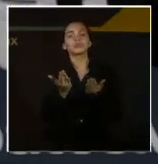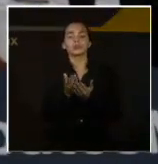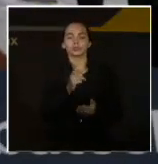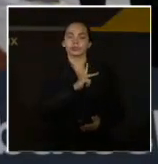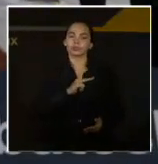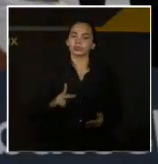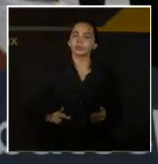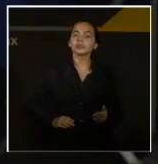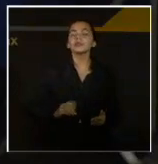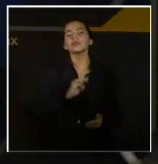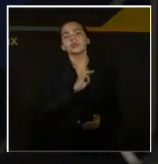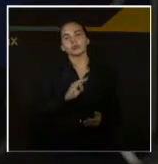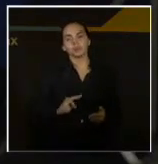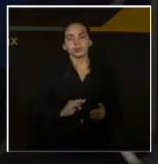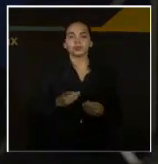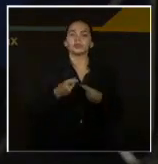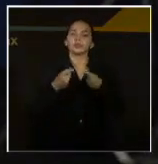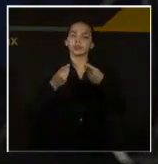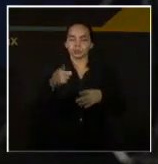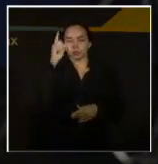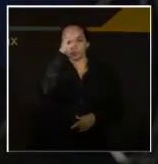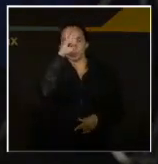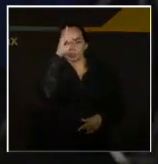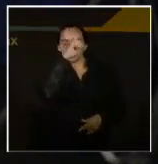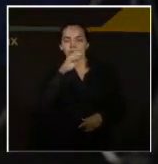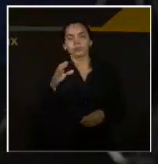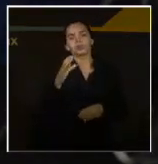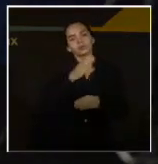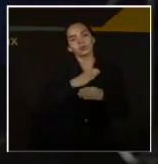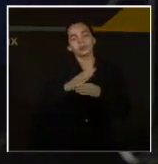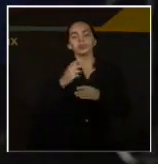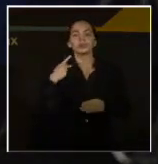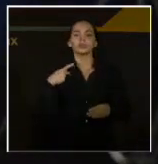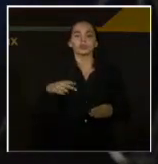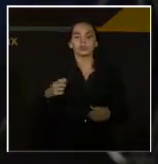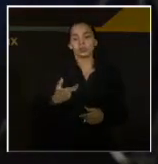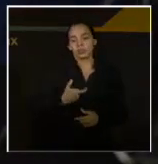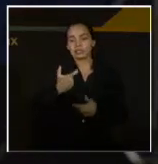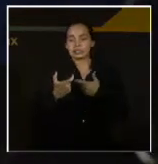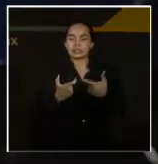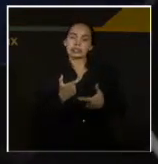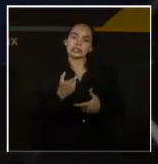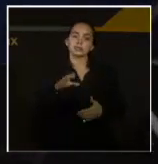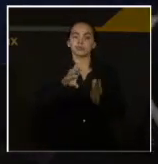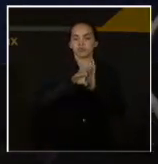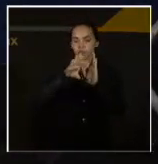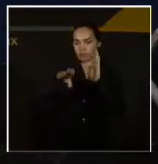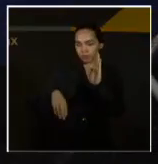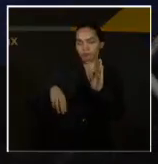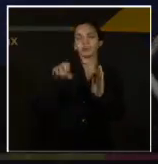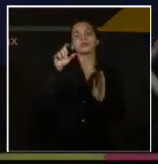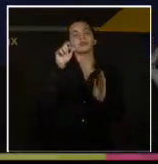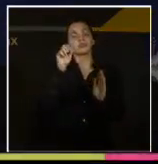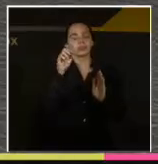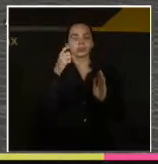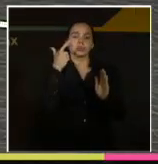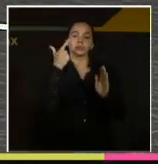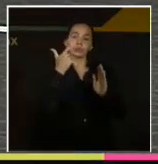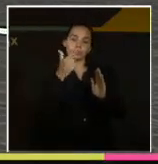varias veces en el Consejo Ciudadano del Presupuesto, donde el gasto corriente del ayuntamiento bajó del 71%